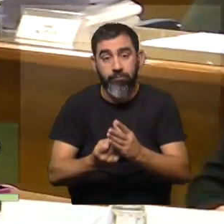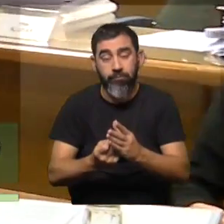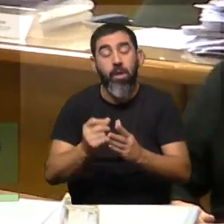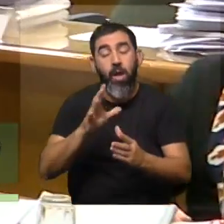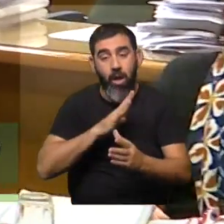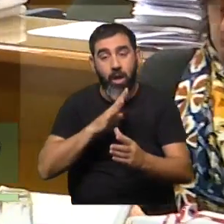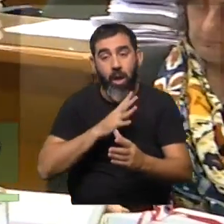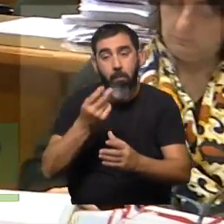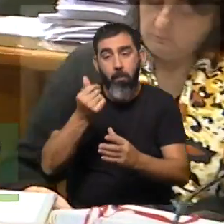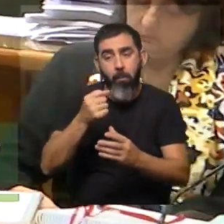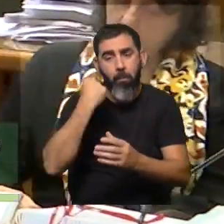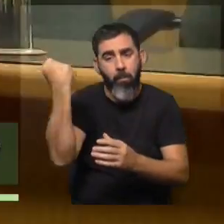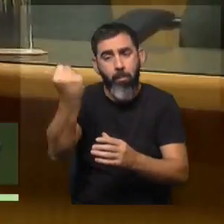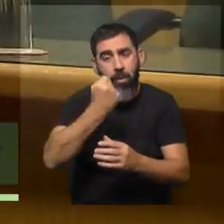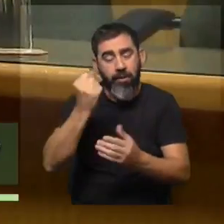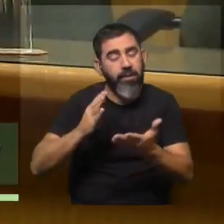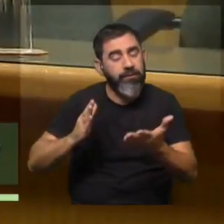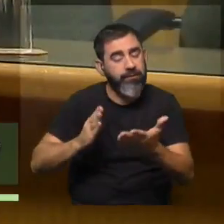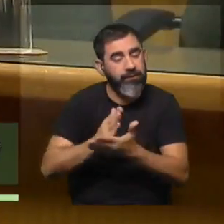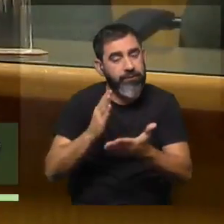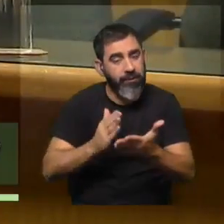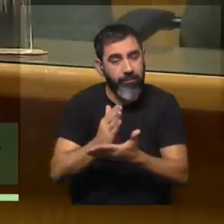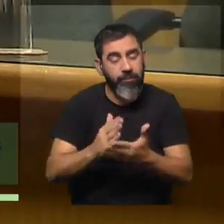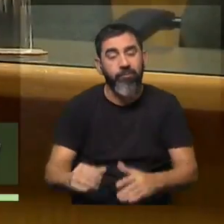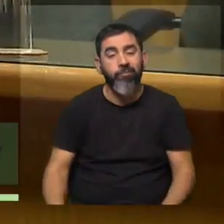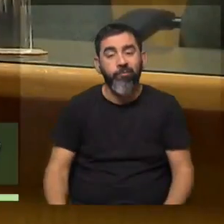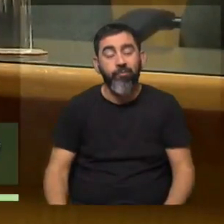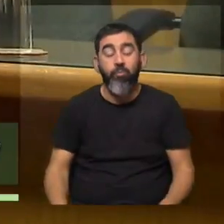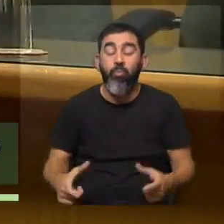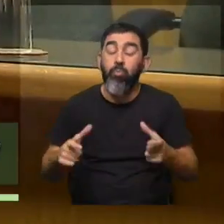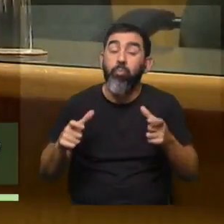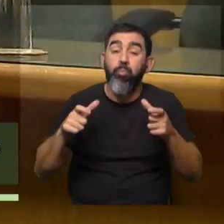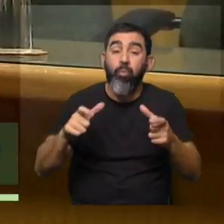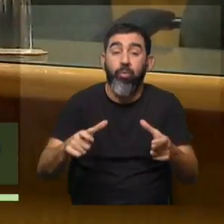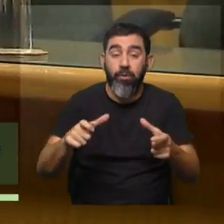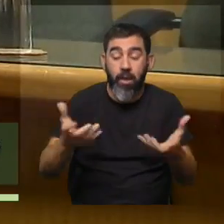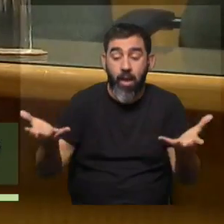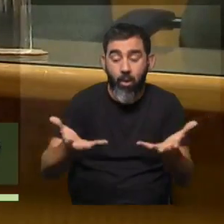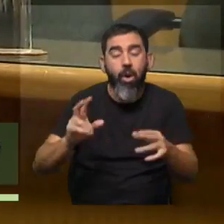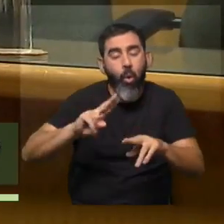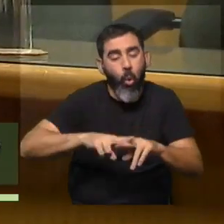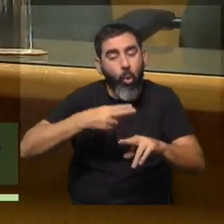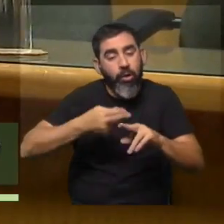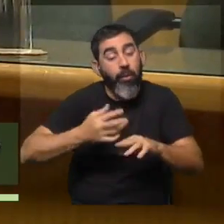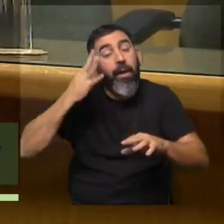ha tenido recursos extraordinarios siempre y creo que por suerte en esta instancia no va a ser la excepción además de otros